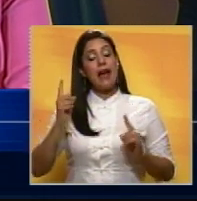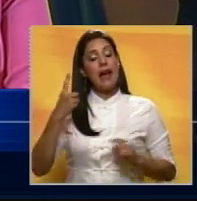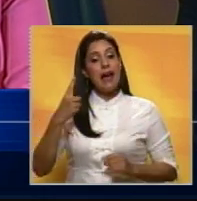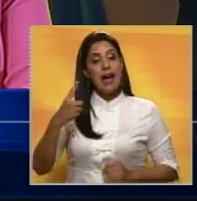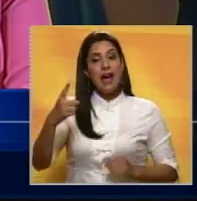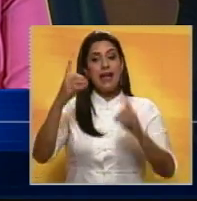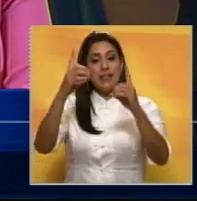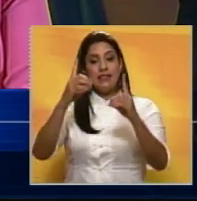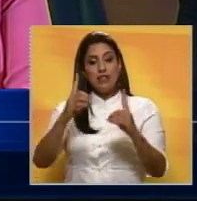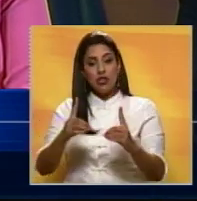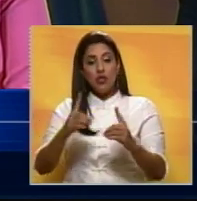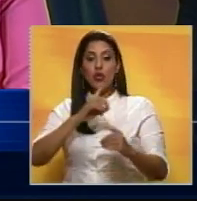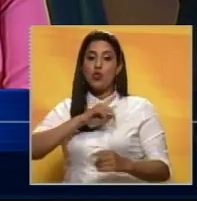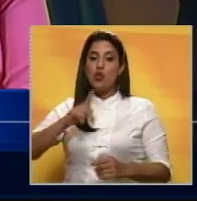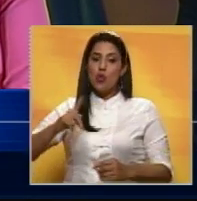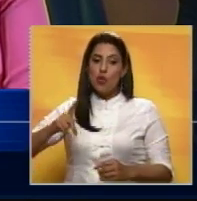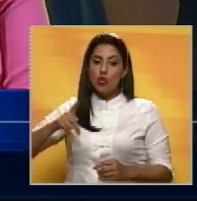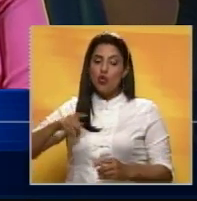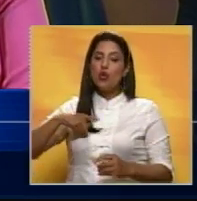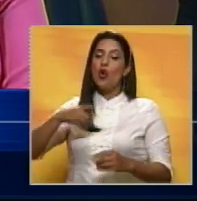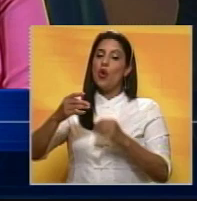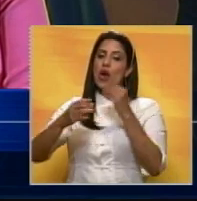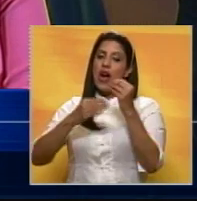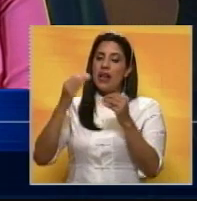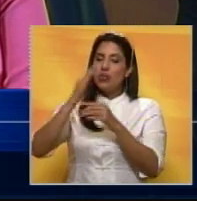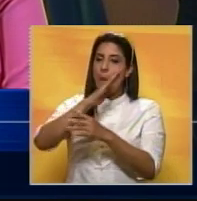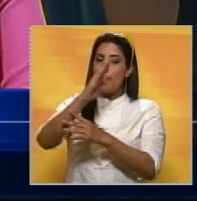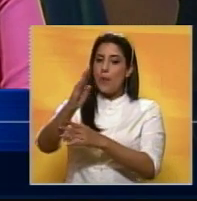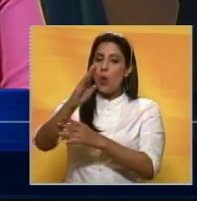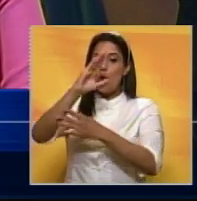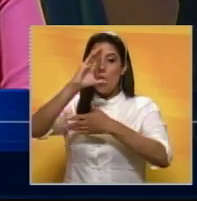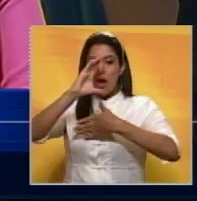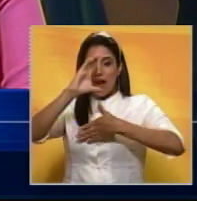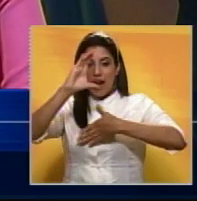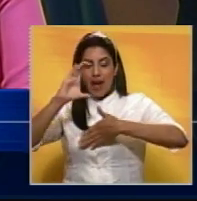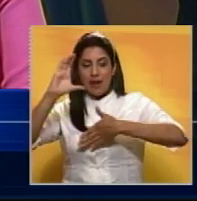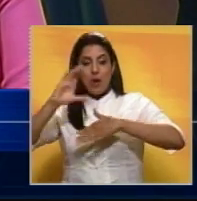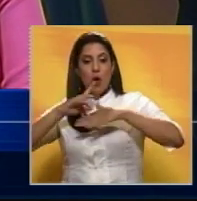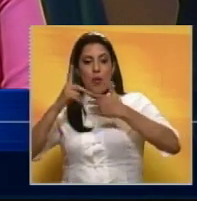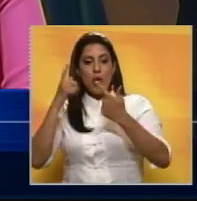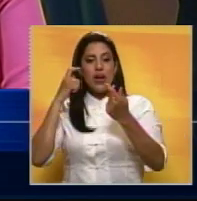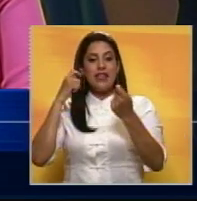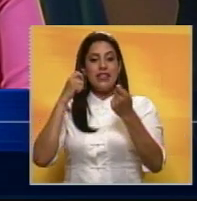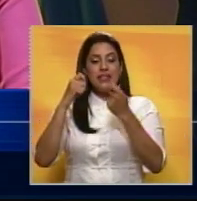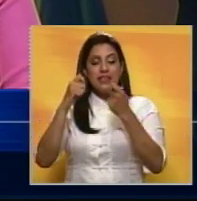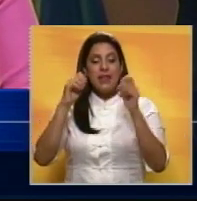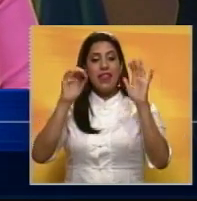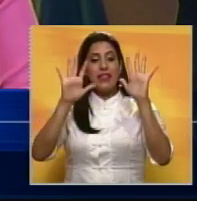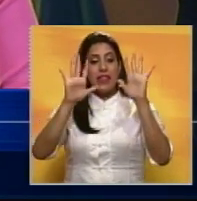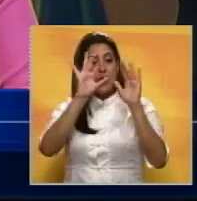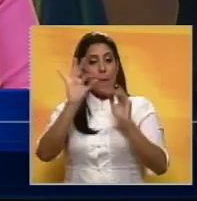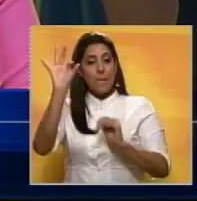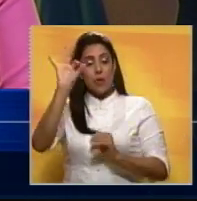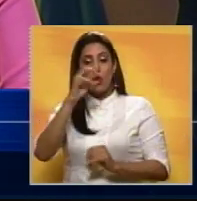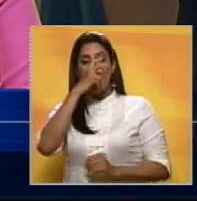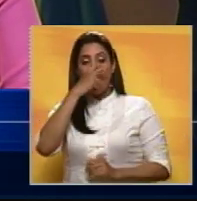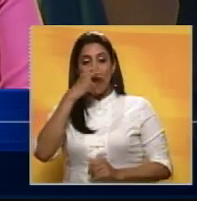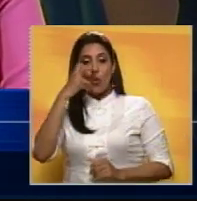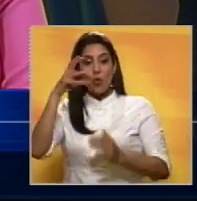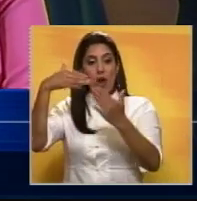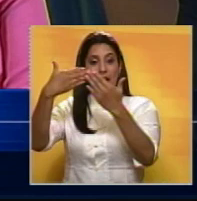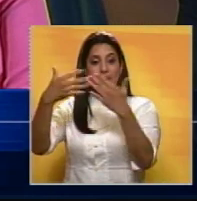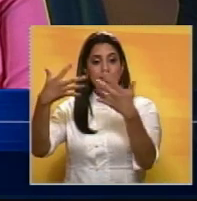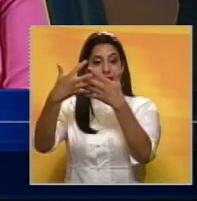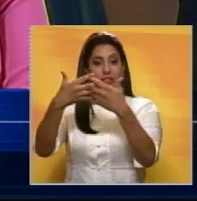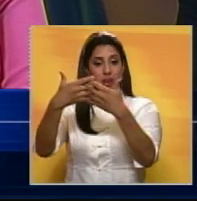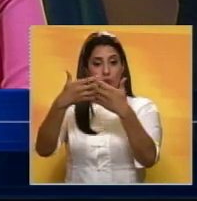hay decisiones dirigidas a penalizar al Caribe por el tránsito del 10% de la droga que llega a los